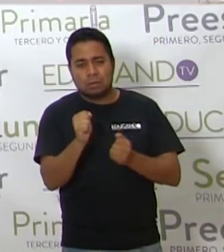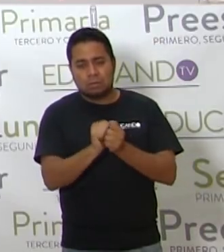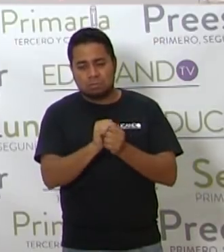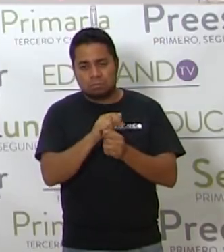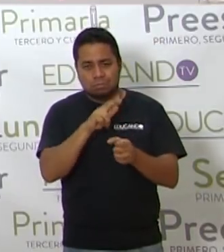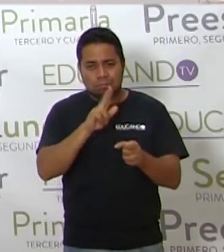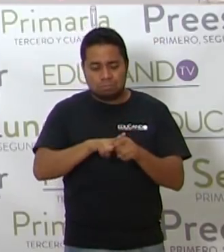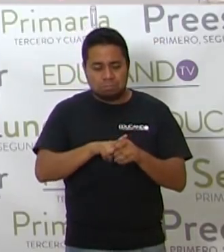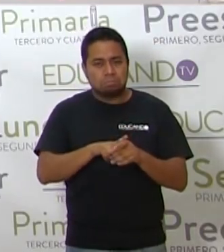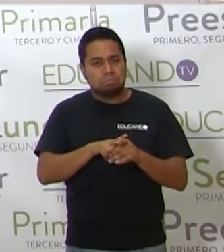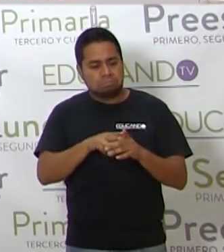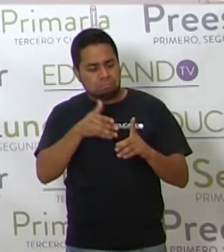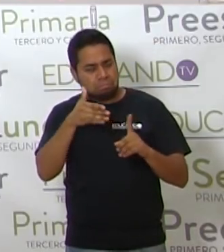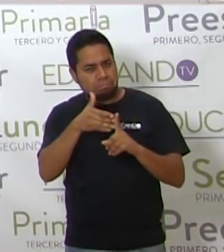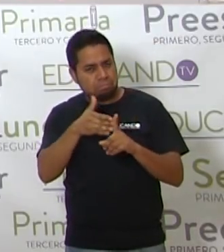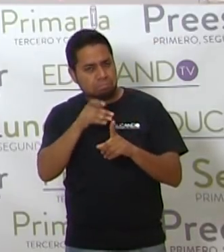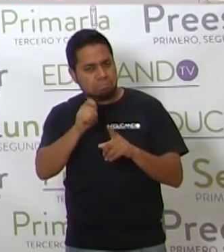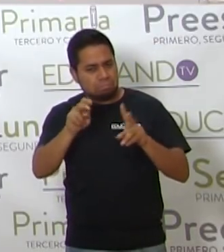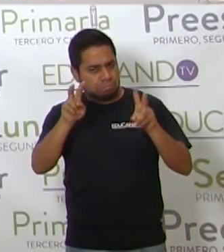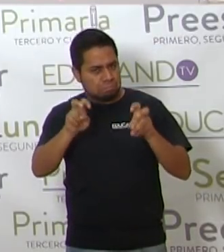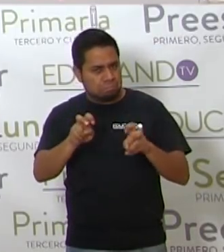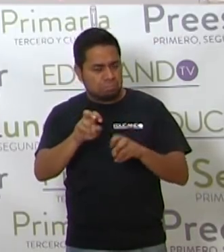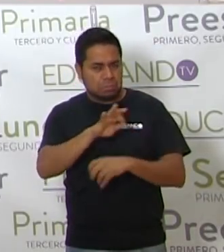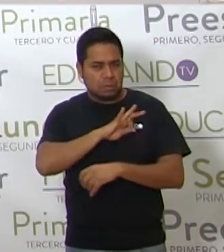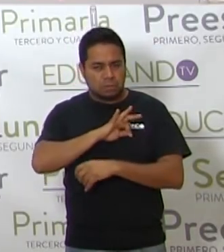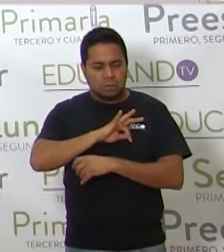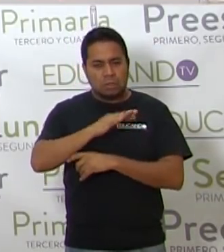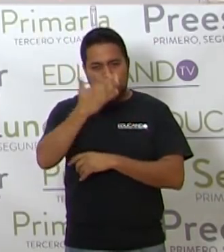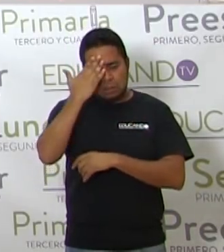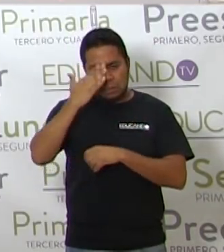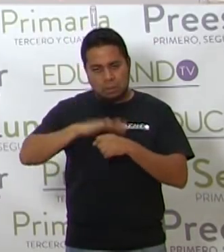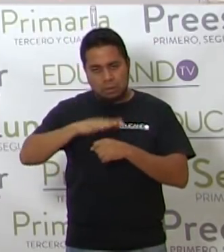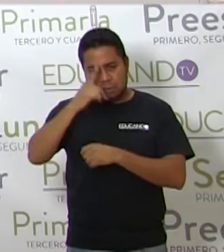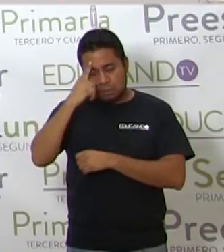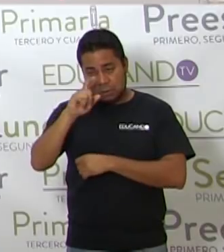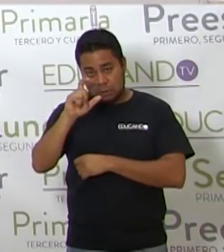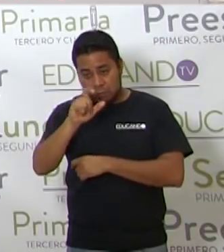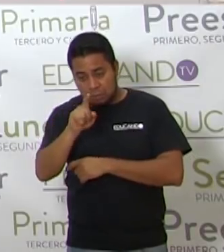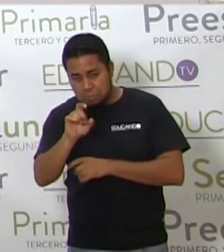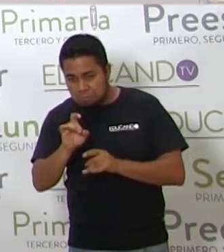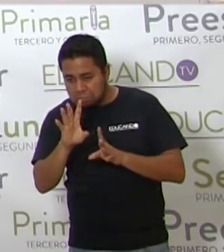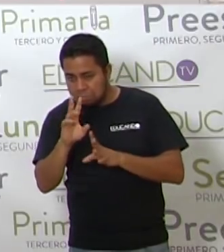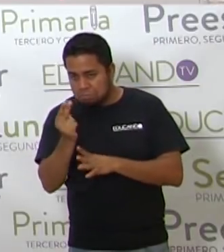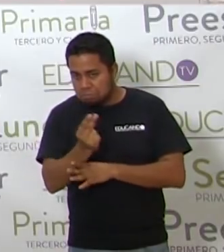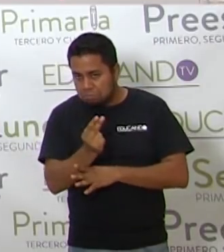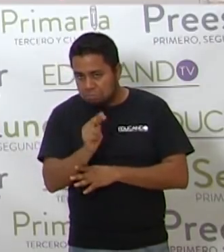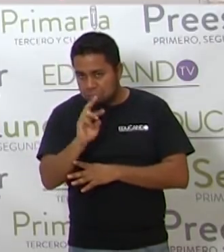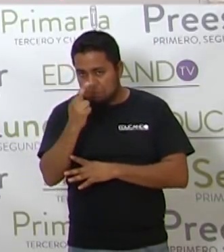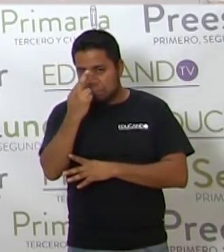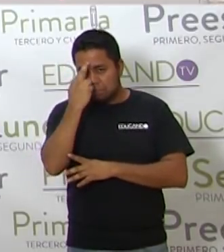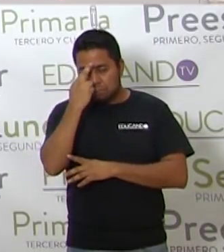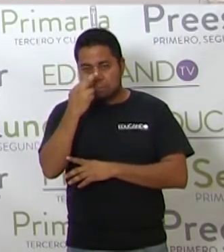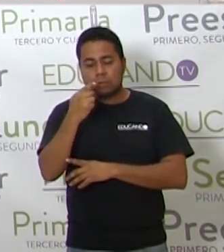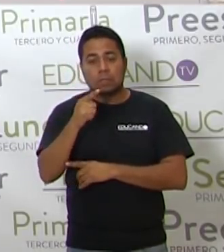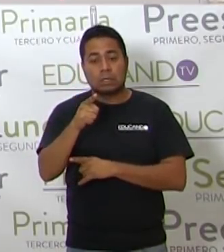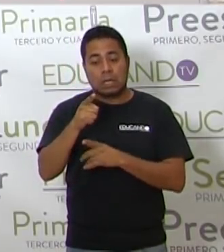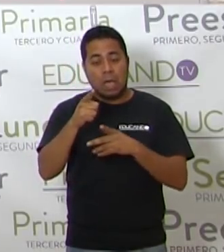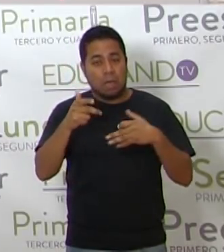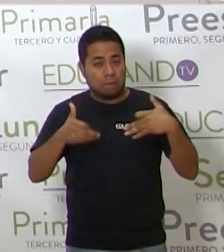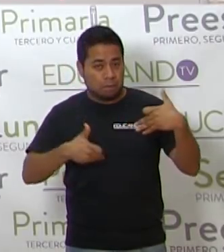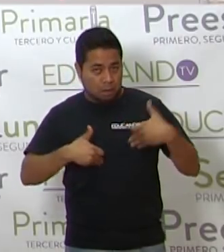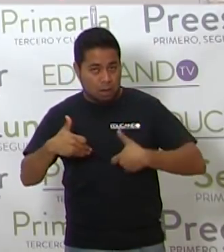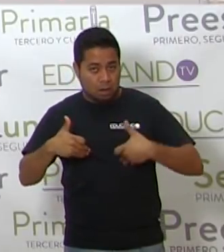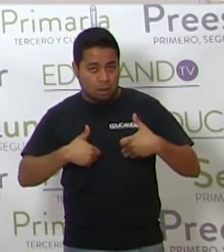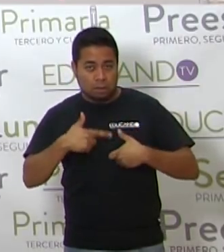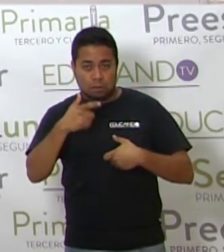coherente y sencilla todo este tema y reforzarlo para cuando tú lo necesites. Te recuerdo, las obras de